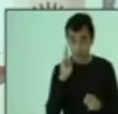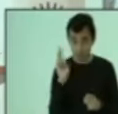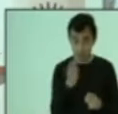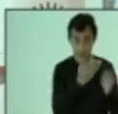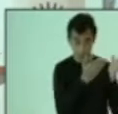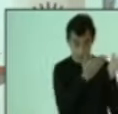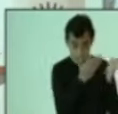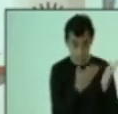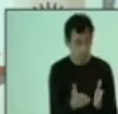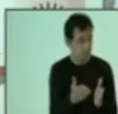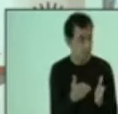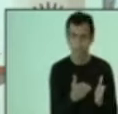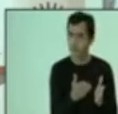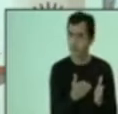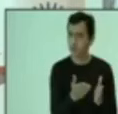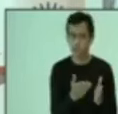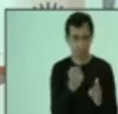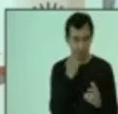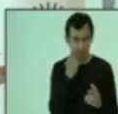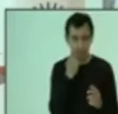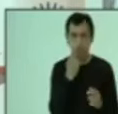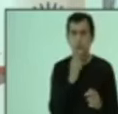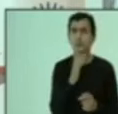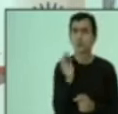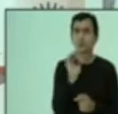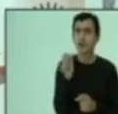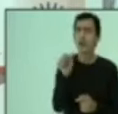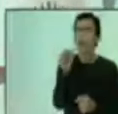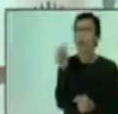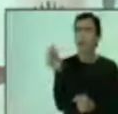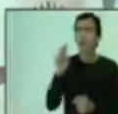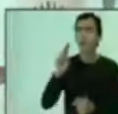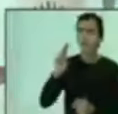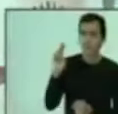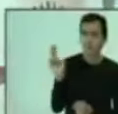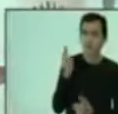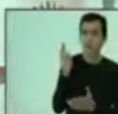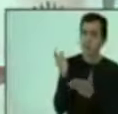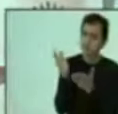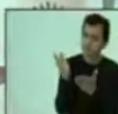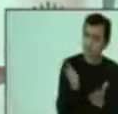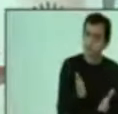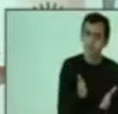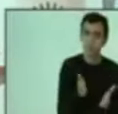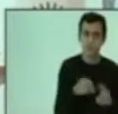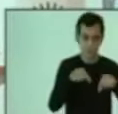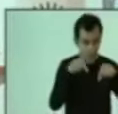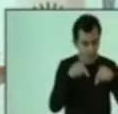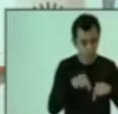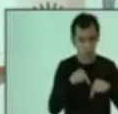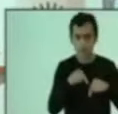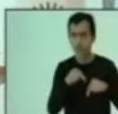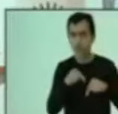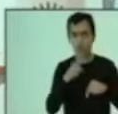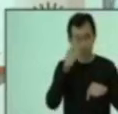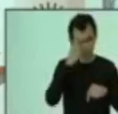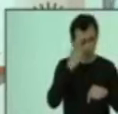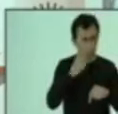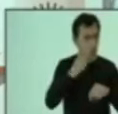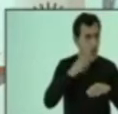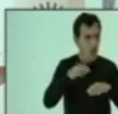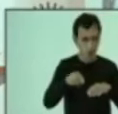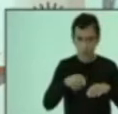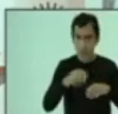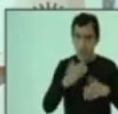pero sí una extensión de alguna universidad para hacer una realidad los sueños y evitemos